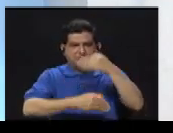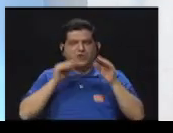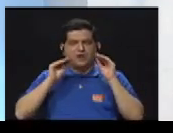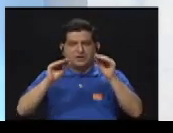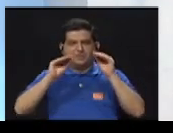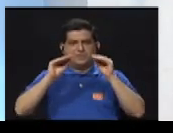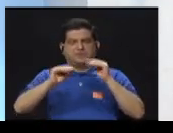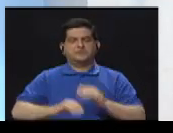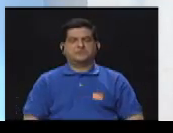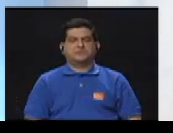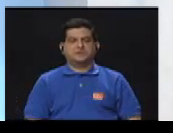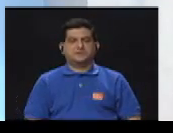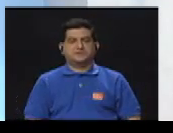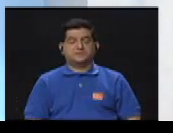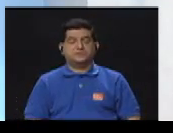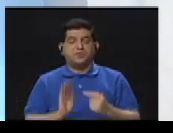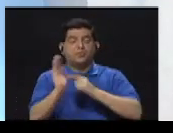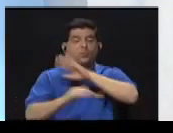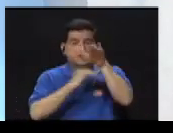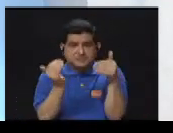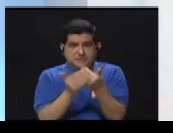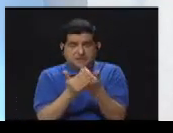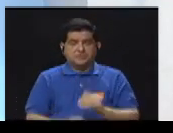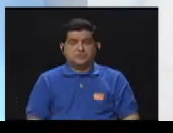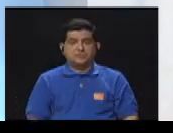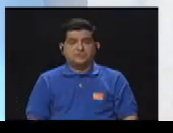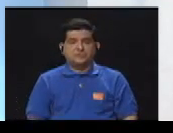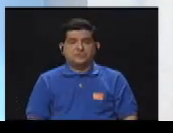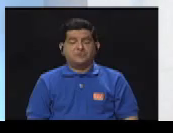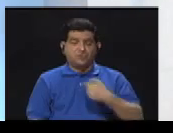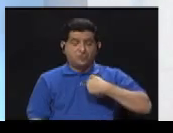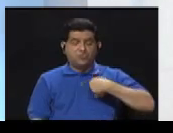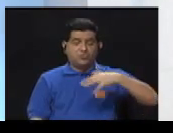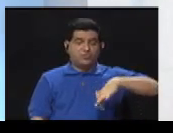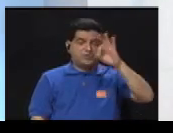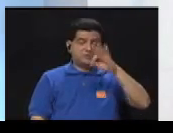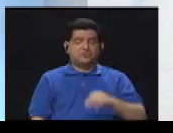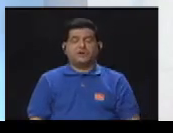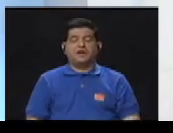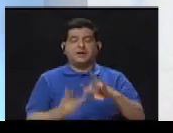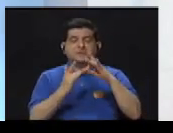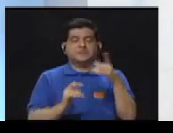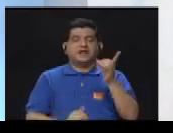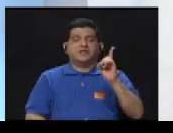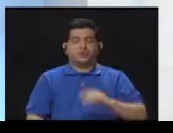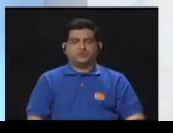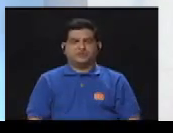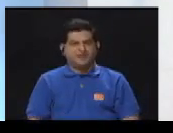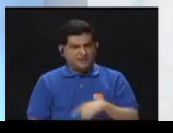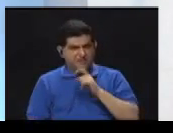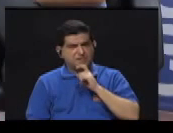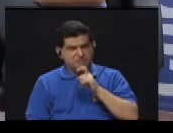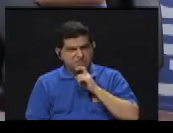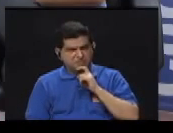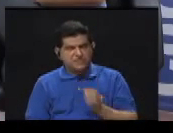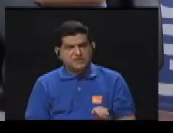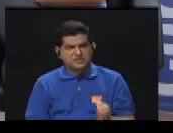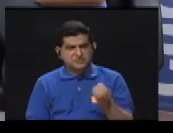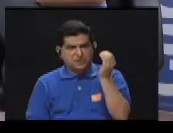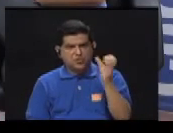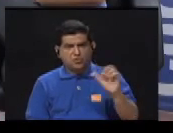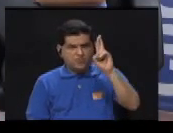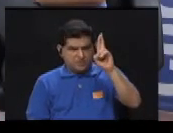El proceso de enseñanza te da como un pantallazo de todo. Y le toca a uno elegir por dónde se especializa. ¿Fue difícil